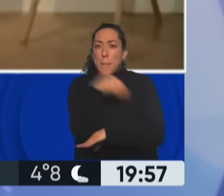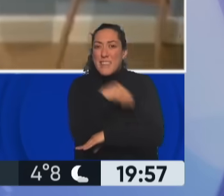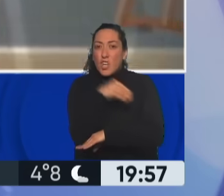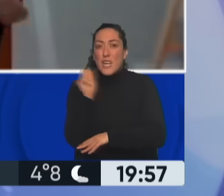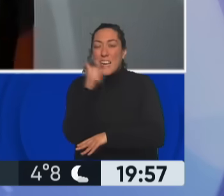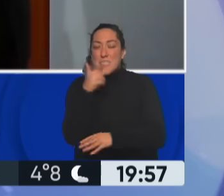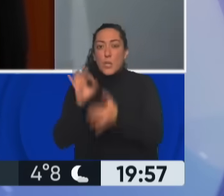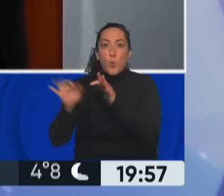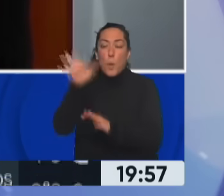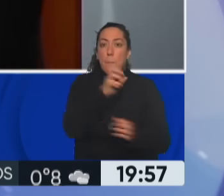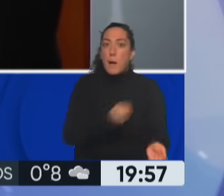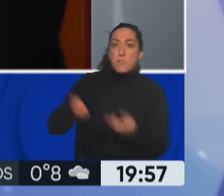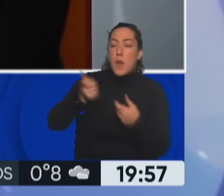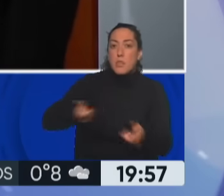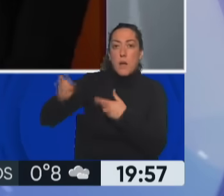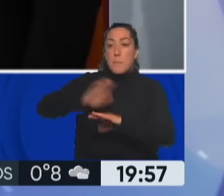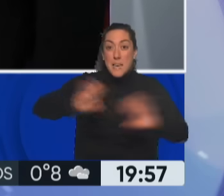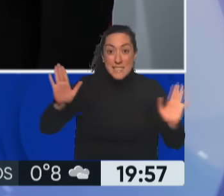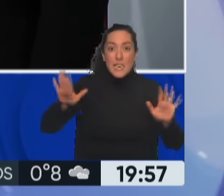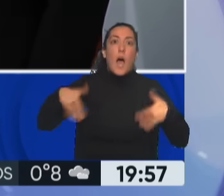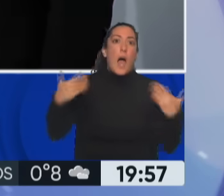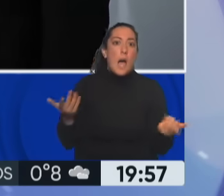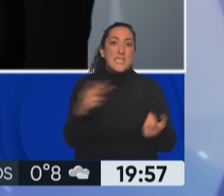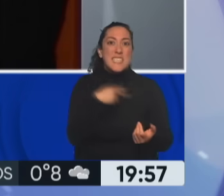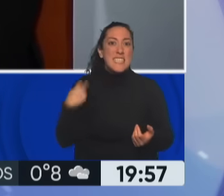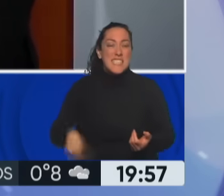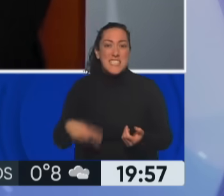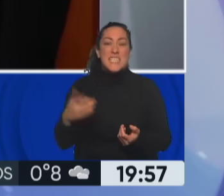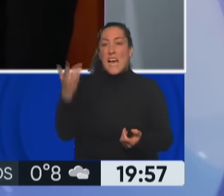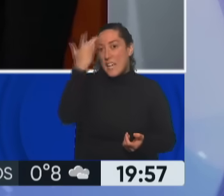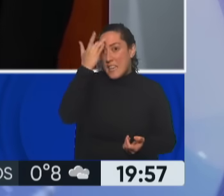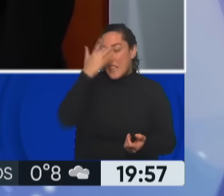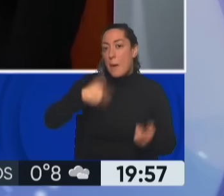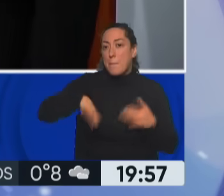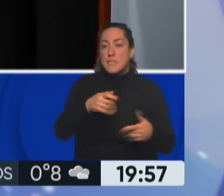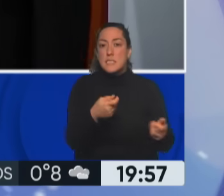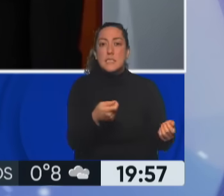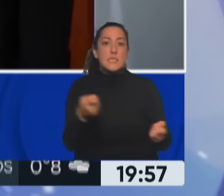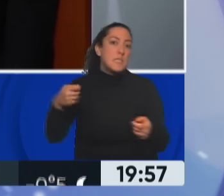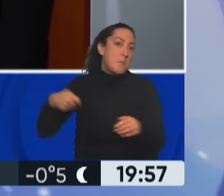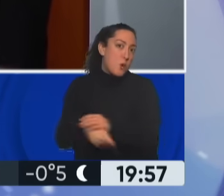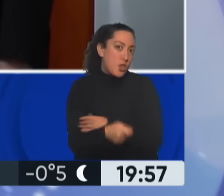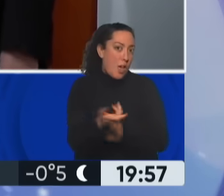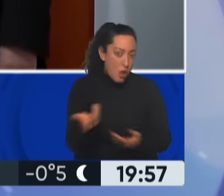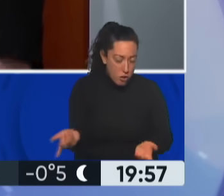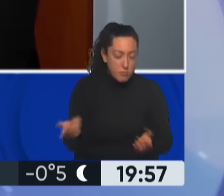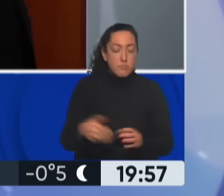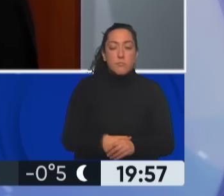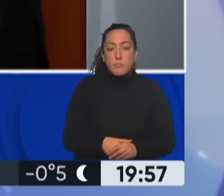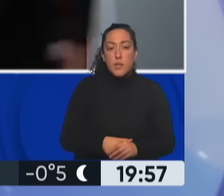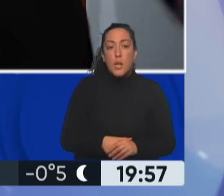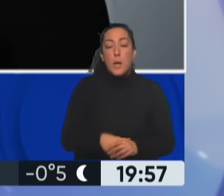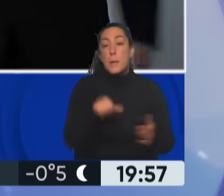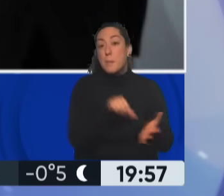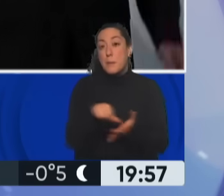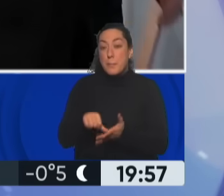a Europa, bueno, son China e India los principales consumidores, importadores del petróleo ruso. Los dos países dijeron que